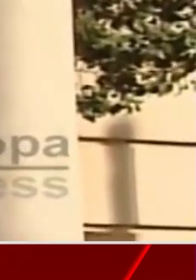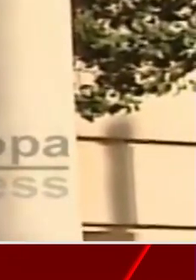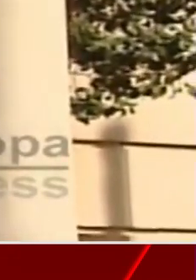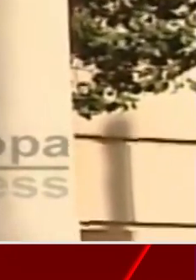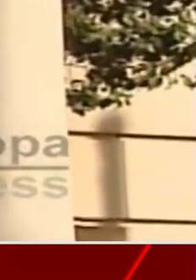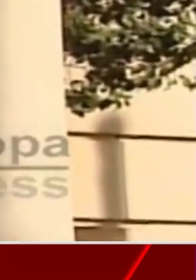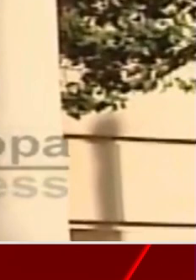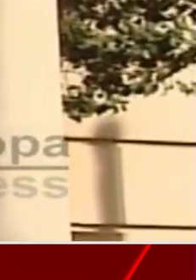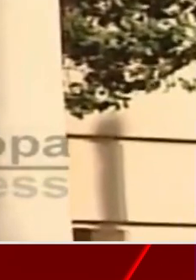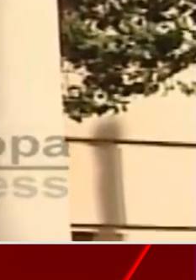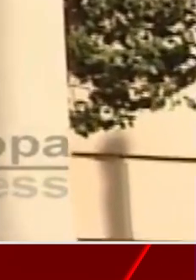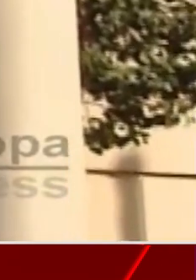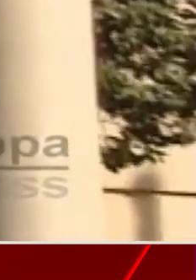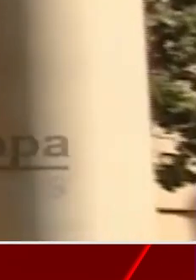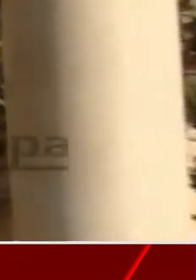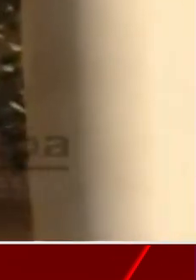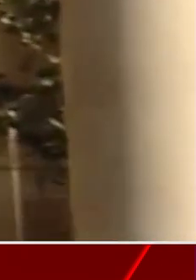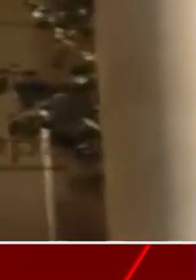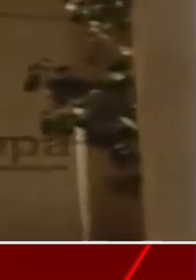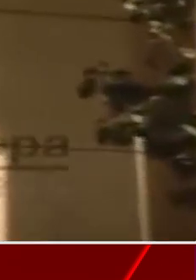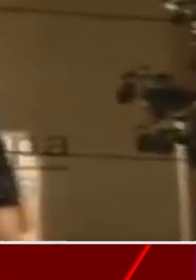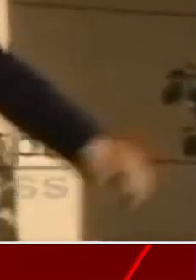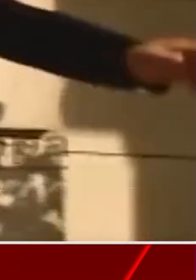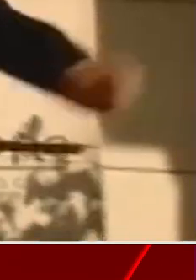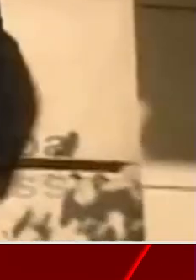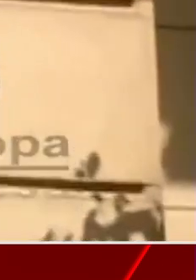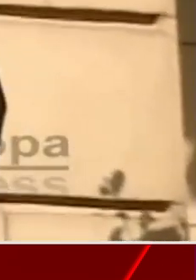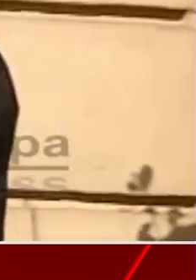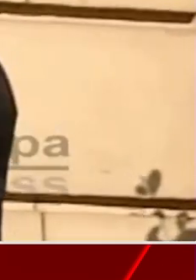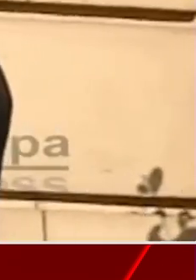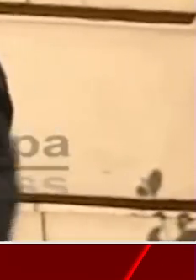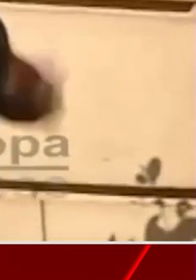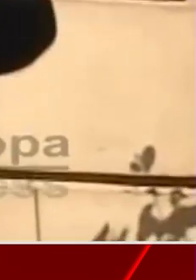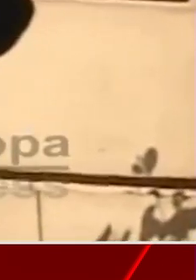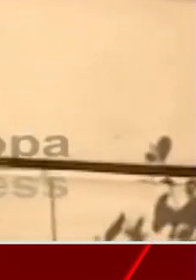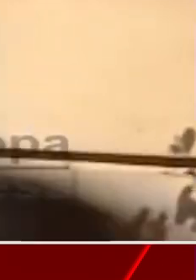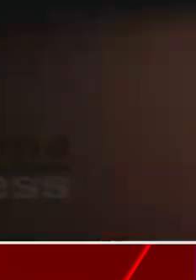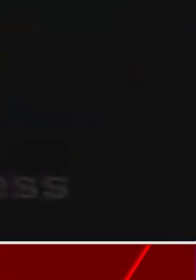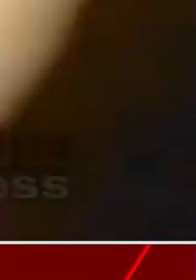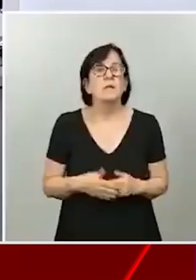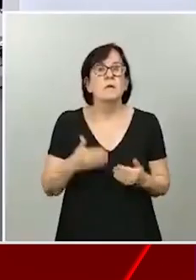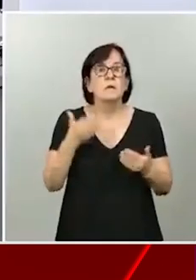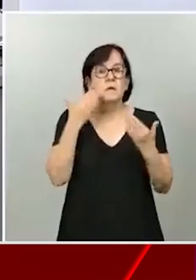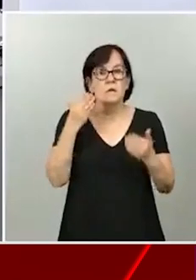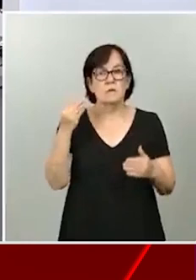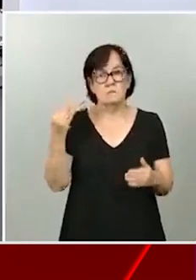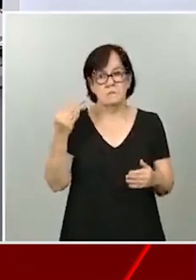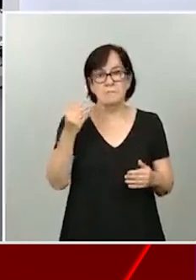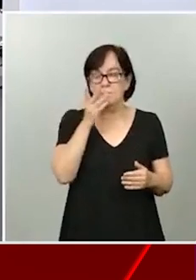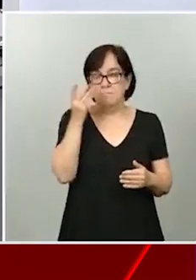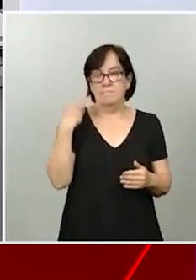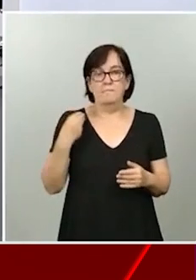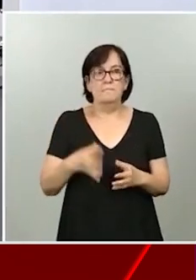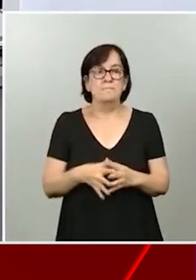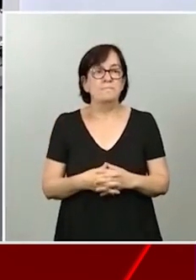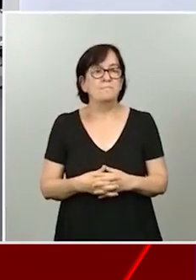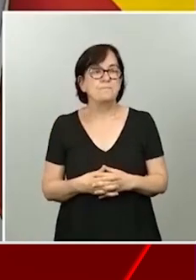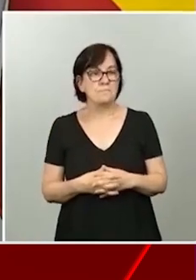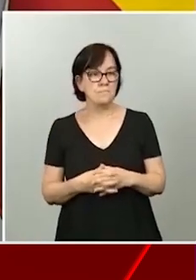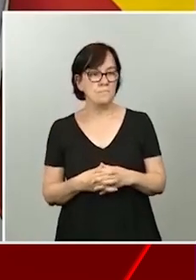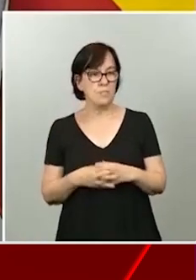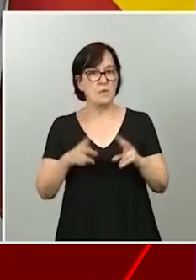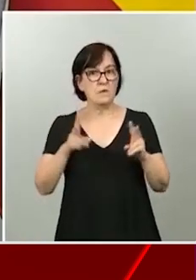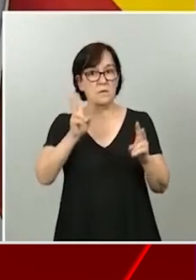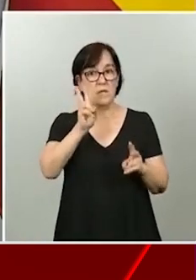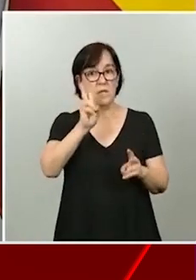herramientas que estén en la ley española van a sufrir las consecuencias de vivir sin justicia. Cuando un país no